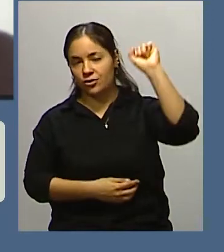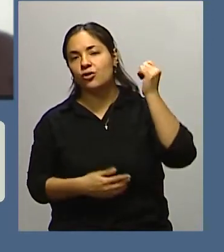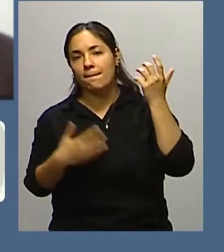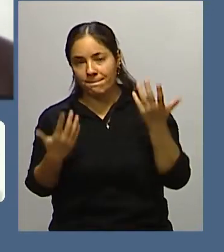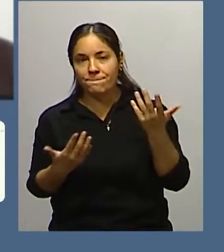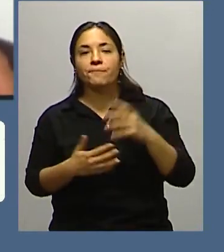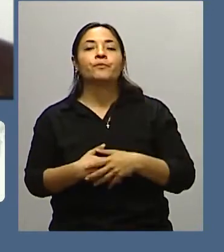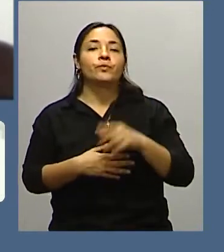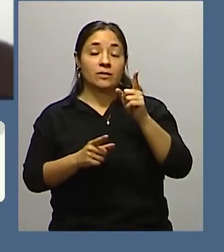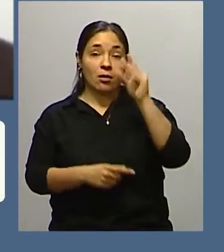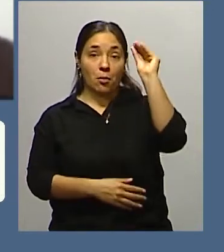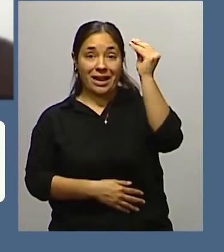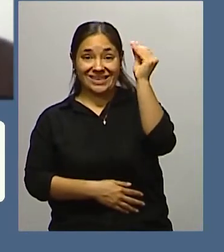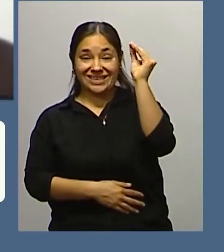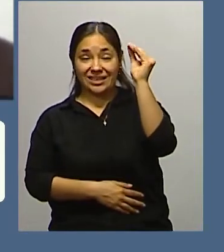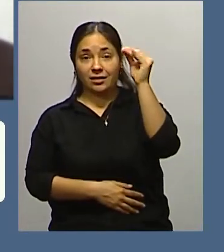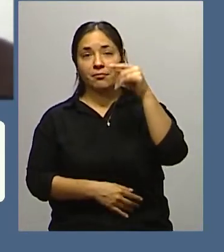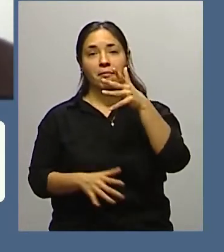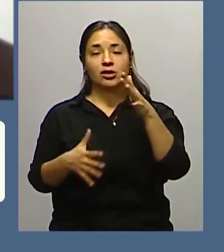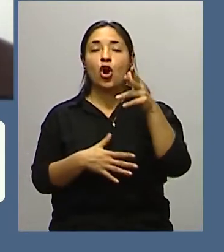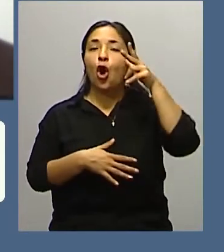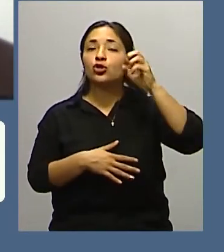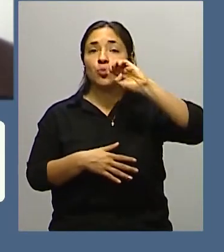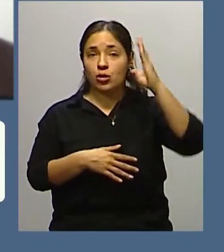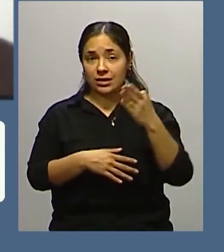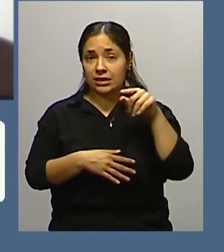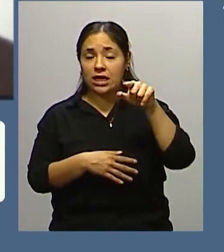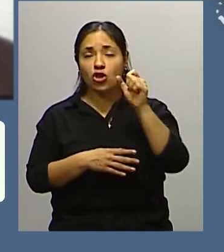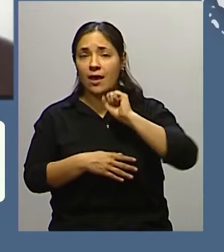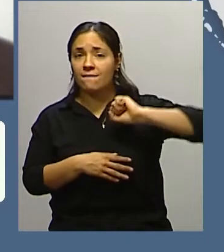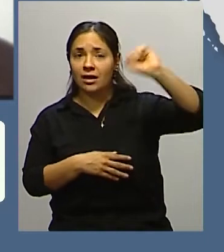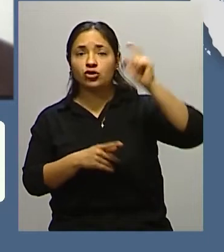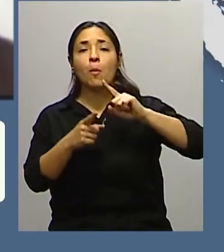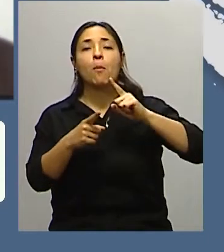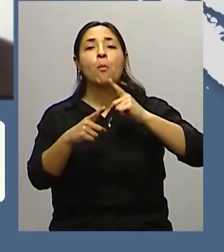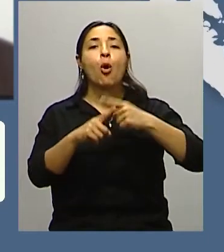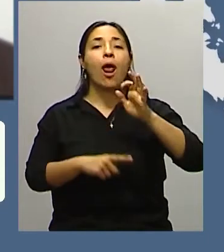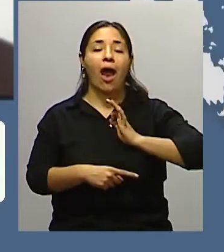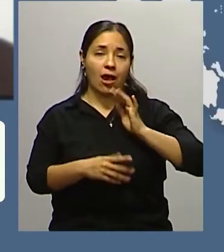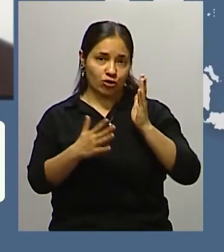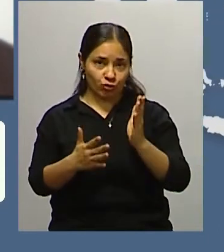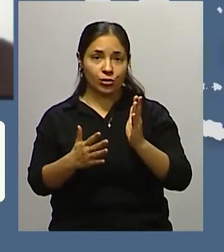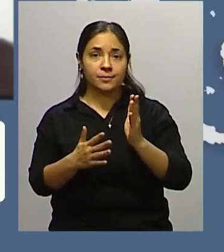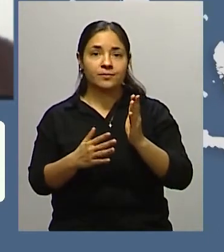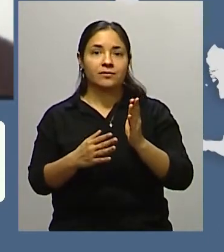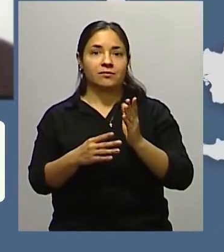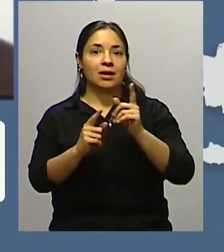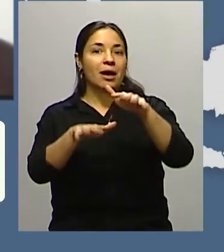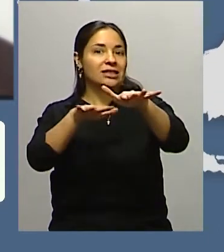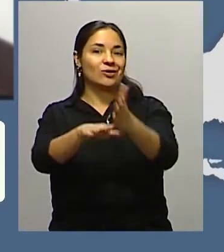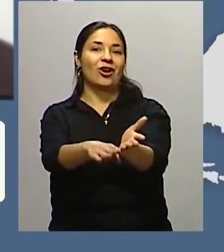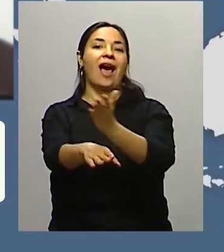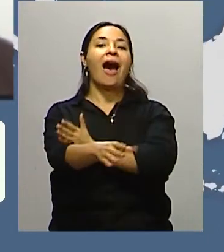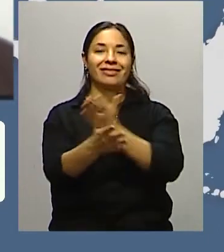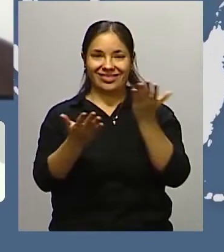fijémonos, ubicámonos Brasil, alrededor de 8% de inflación anual previo a, a esta situación,